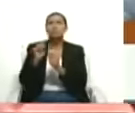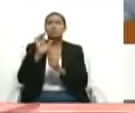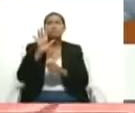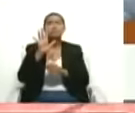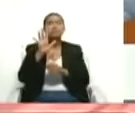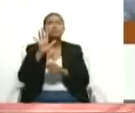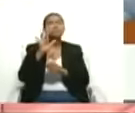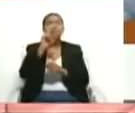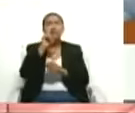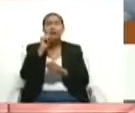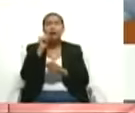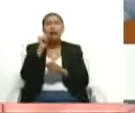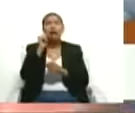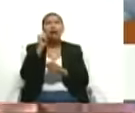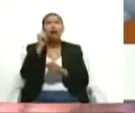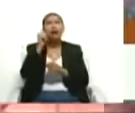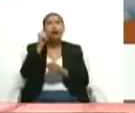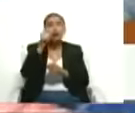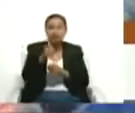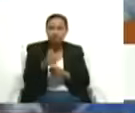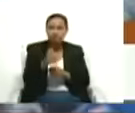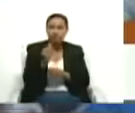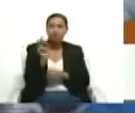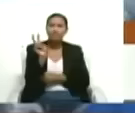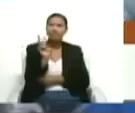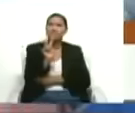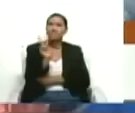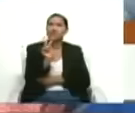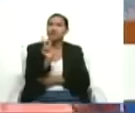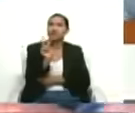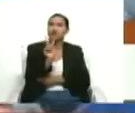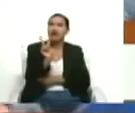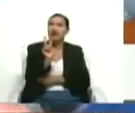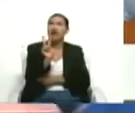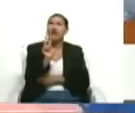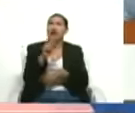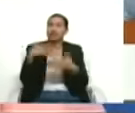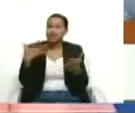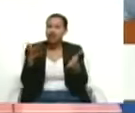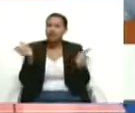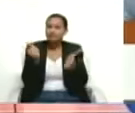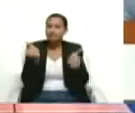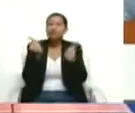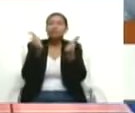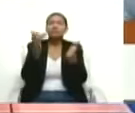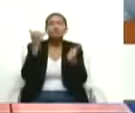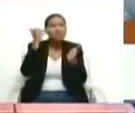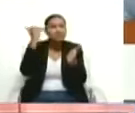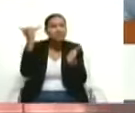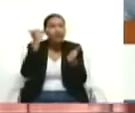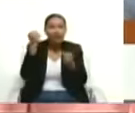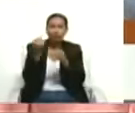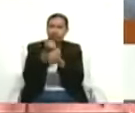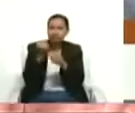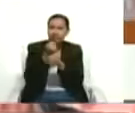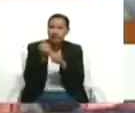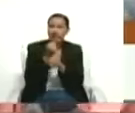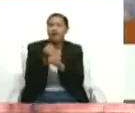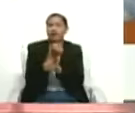las capacidades del Estado venezolano, de sus instituciones, de sus organismos,